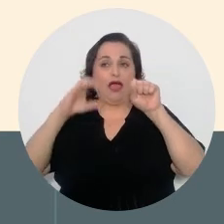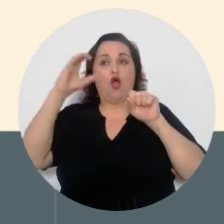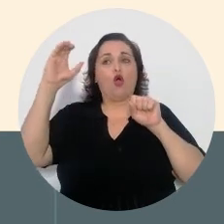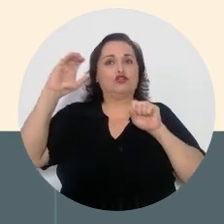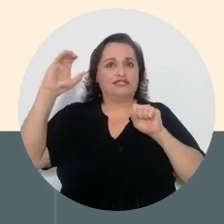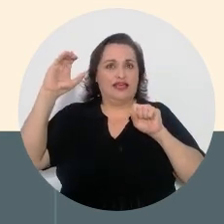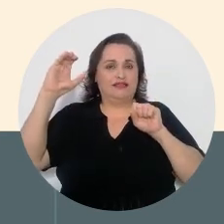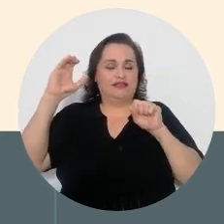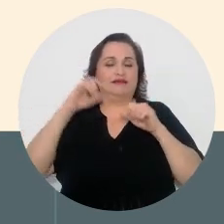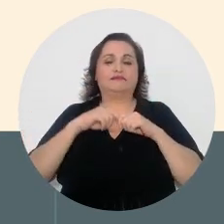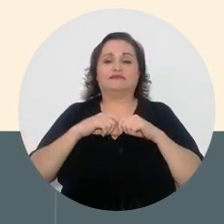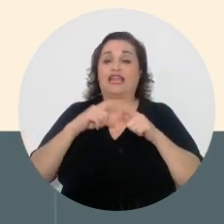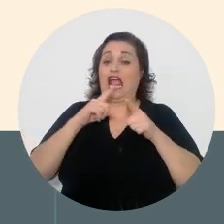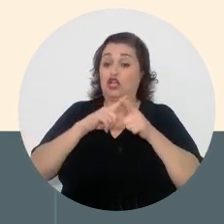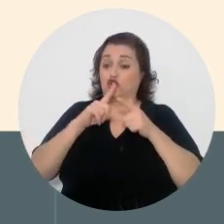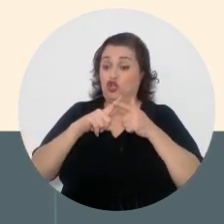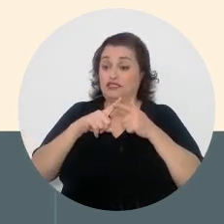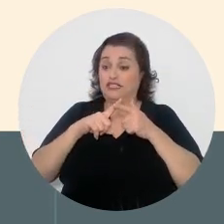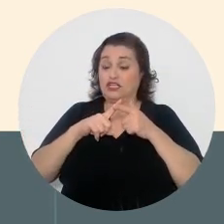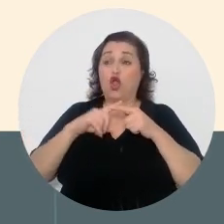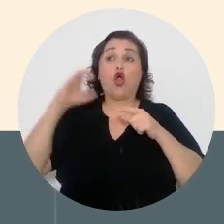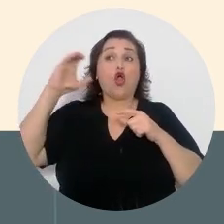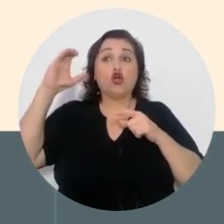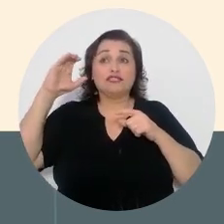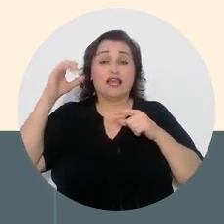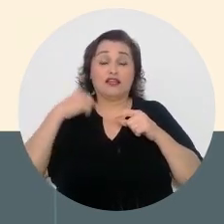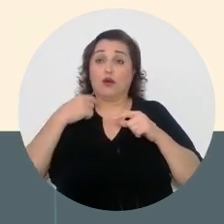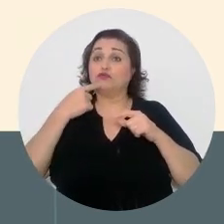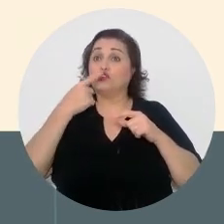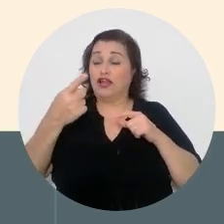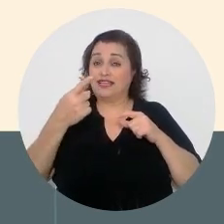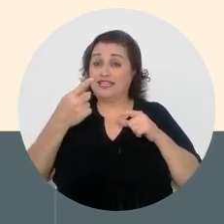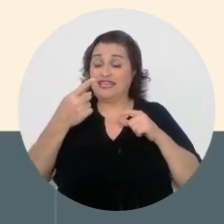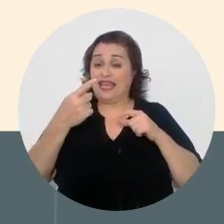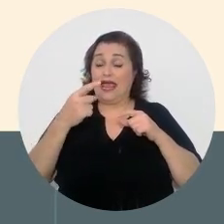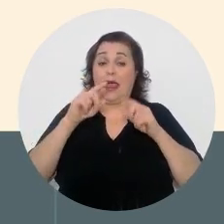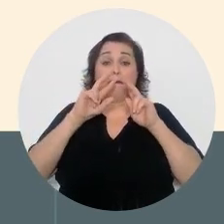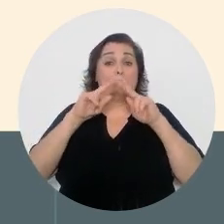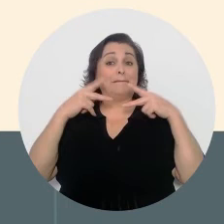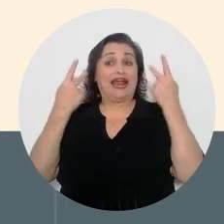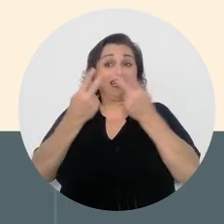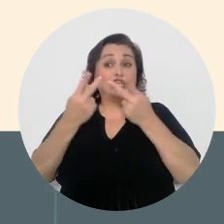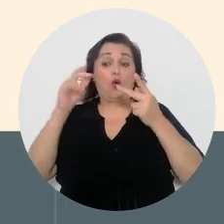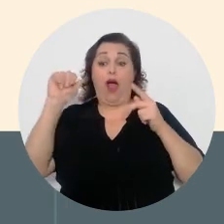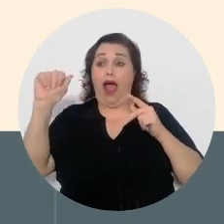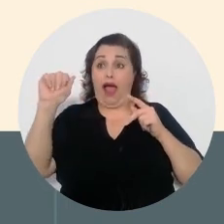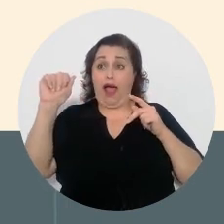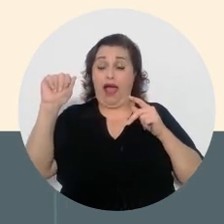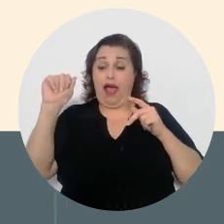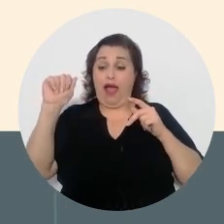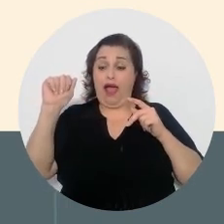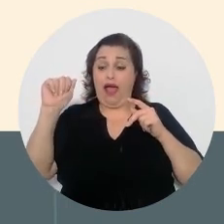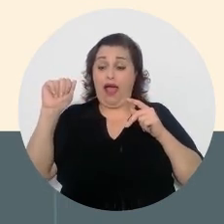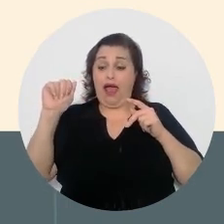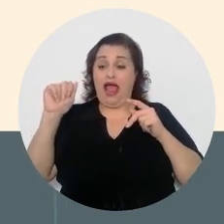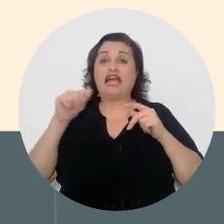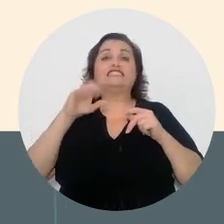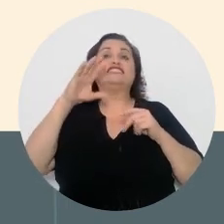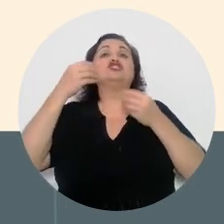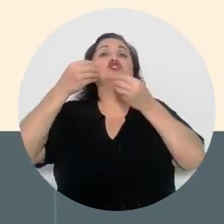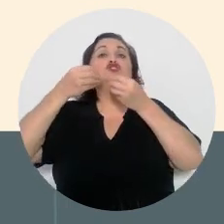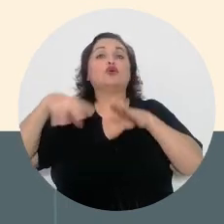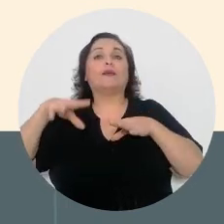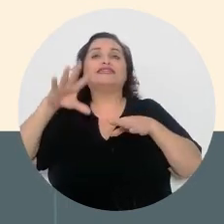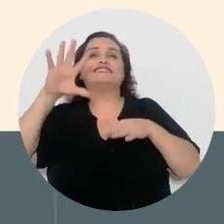medio del sistema del cociente. Entonces el cociente, como les venía diciendo, por ejemplo, en el caso del partido A, va a ser